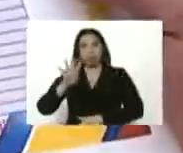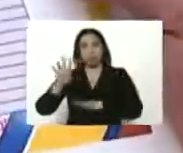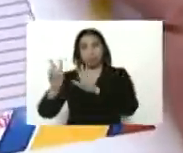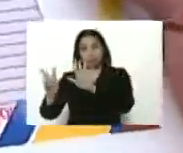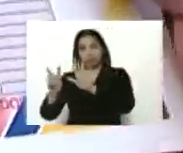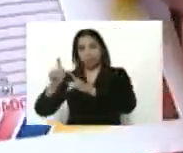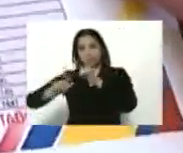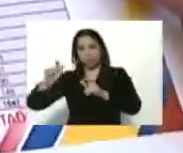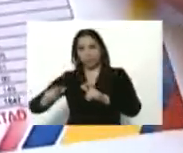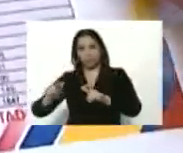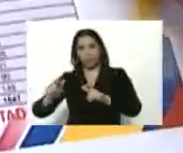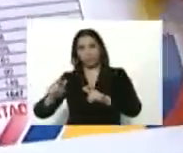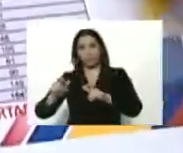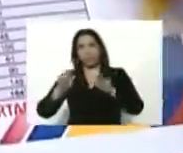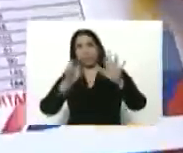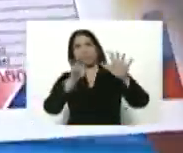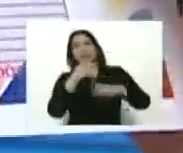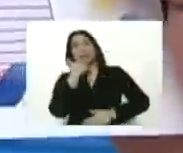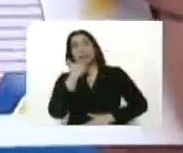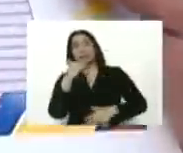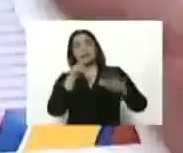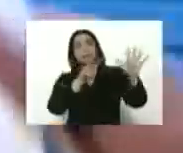1.647, casi el